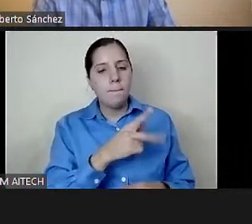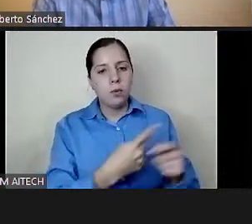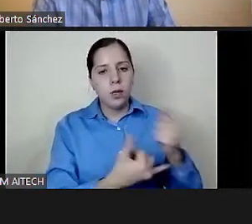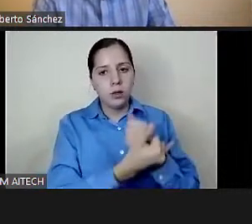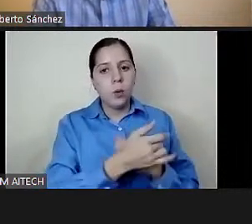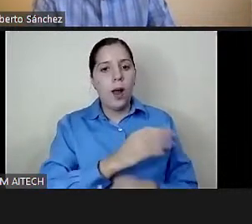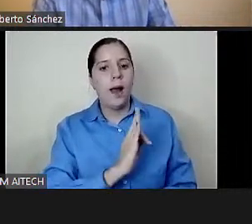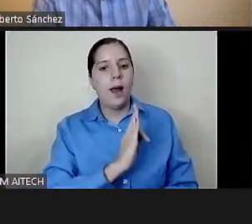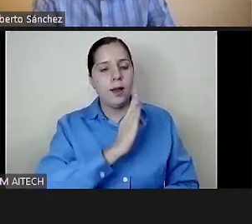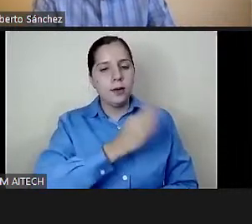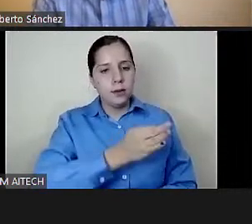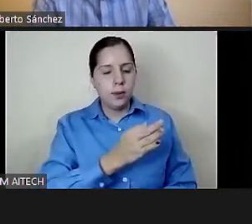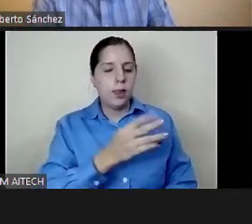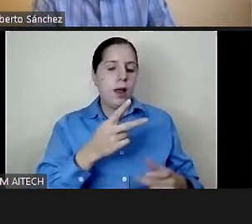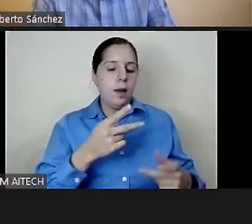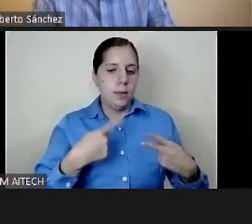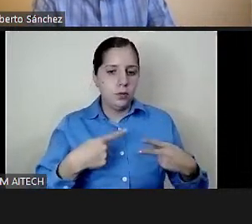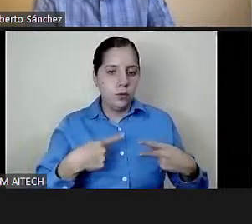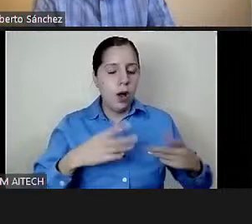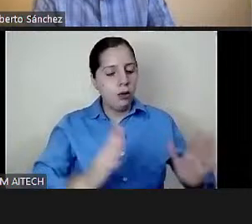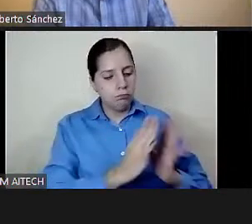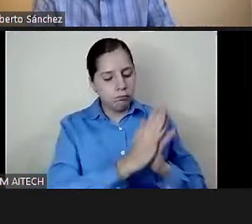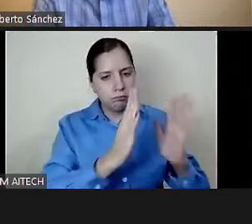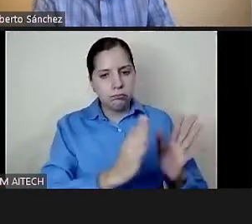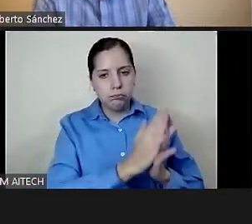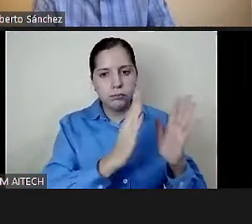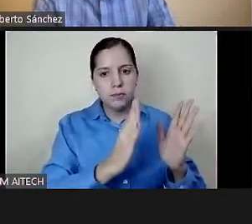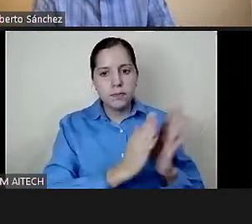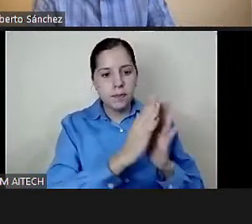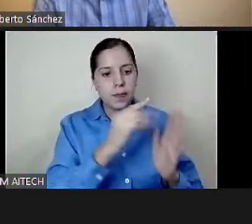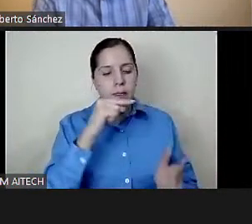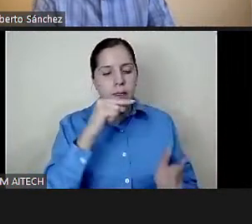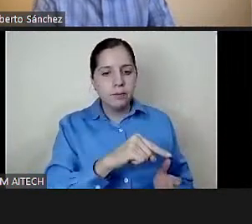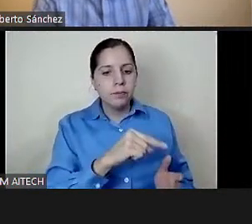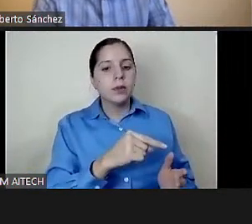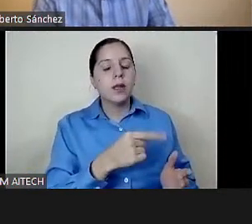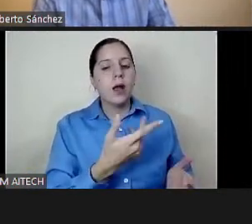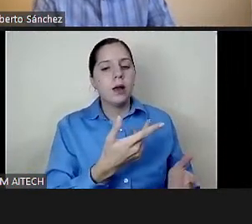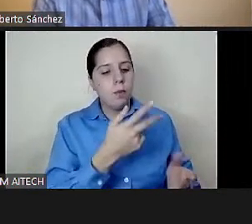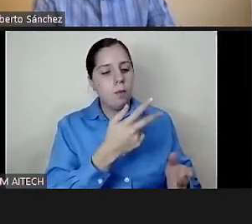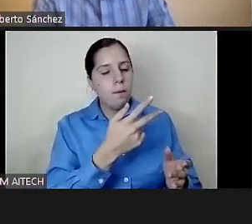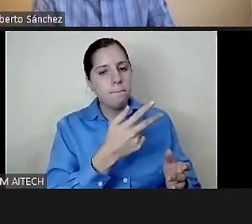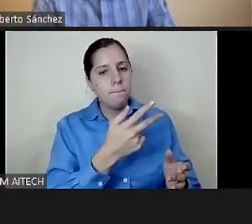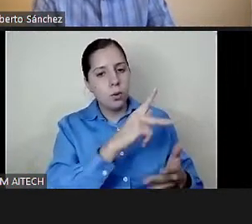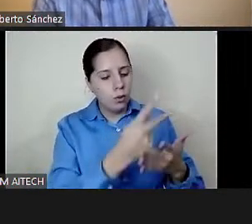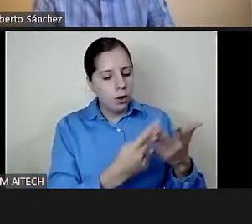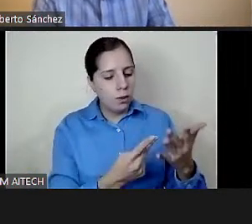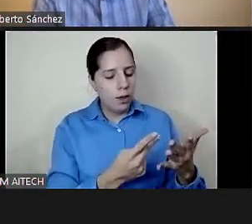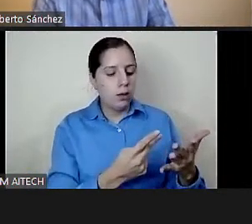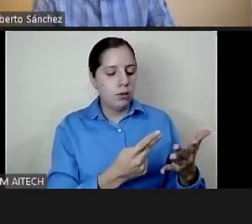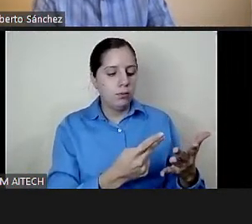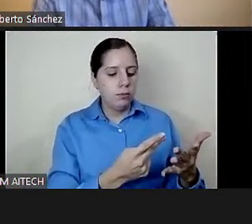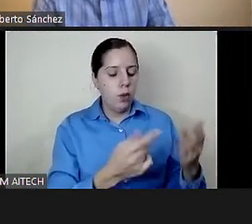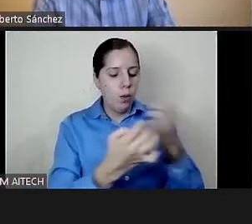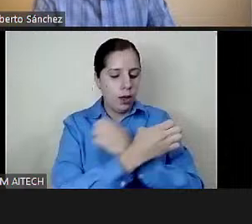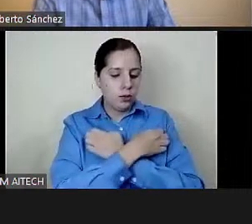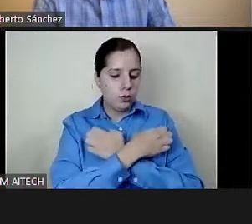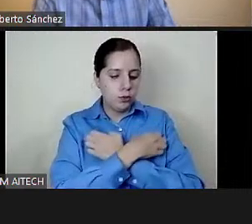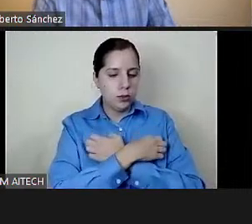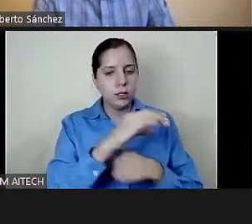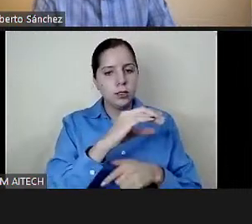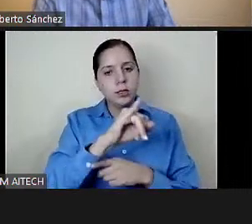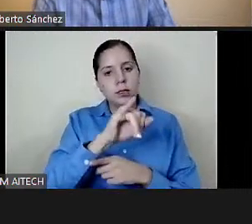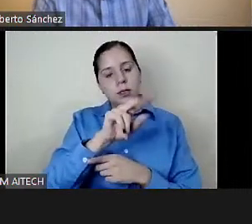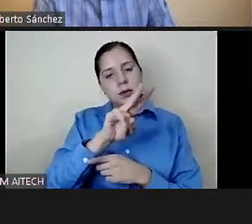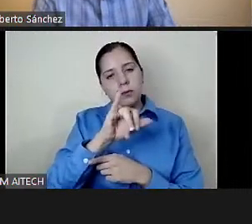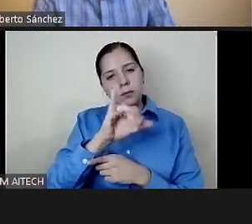Cívica y Participación Ciudadana de dicho ente público, relativo a la modificación del Programa Anual de Educación Cívica, Participación Ciudadana y Capacitación de